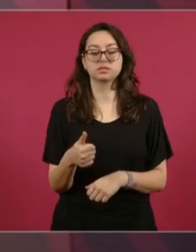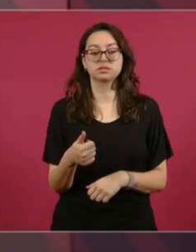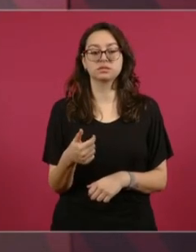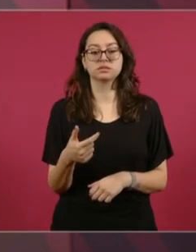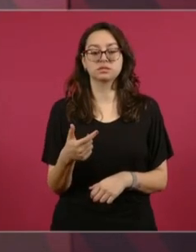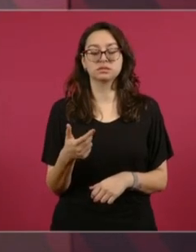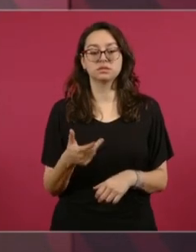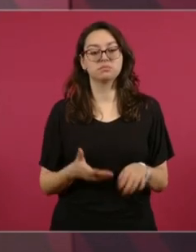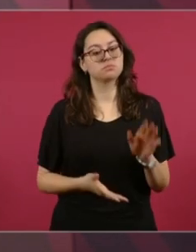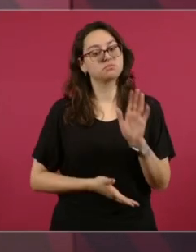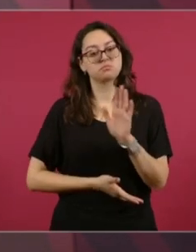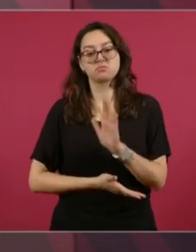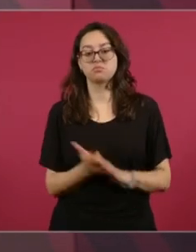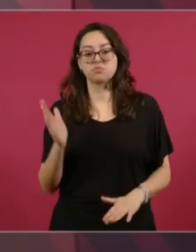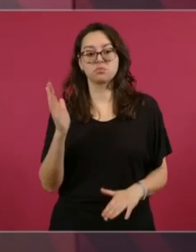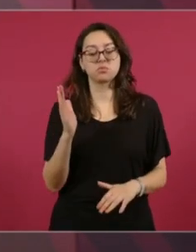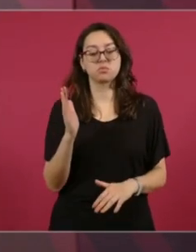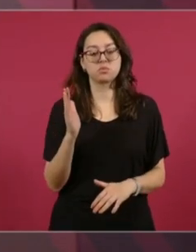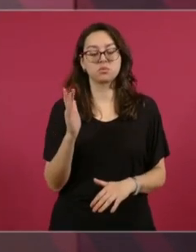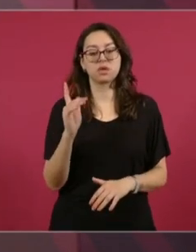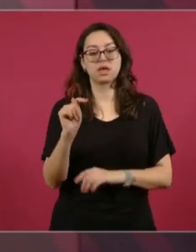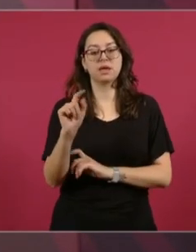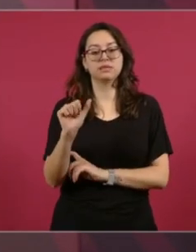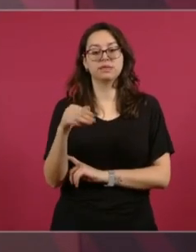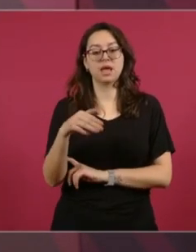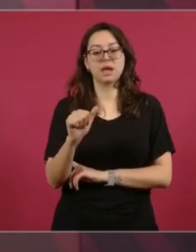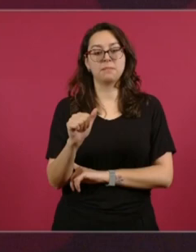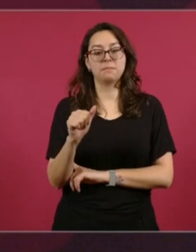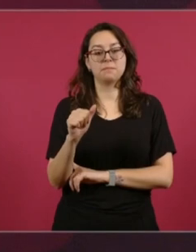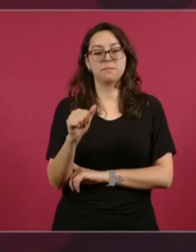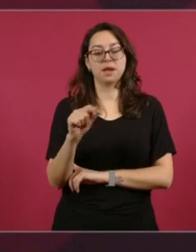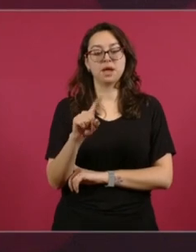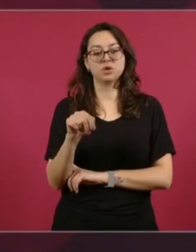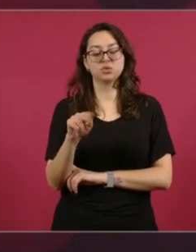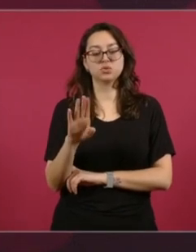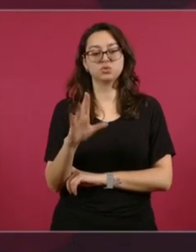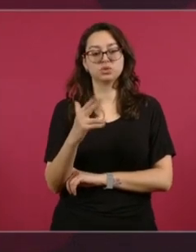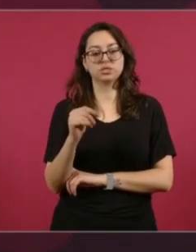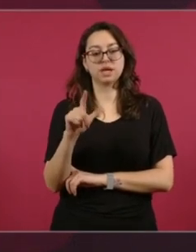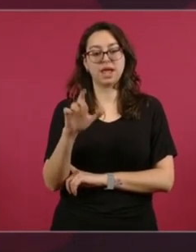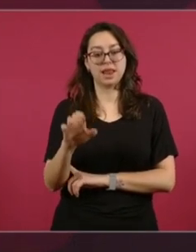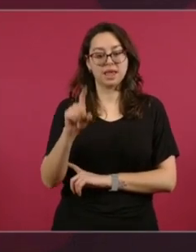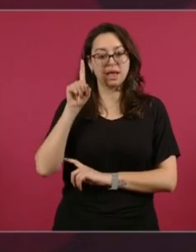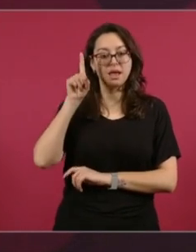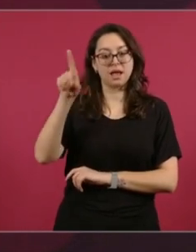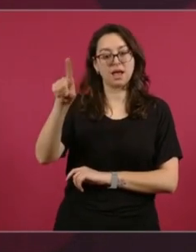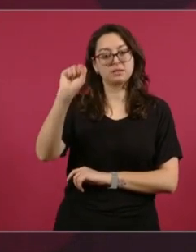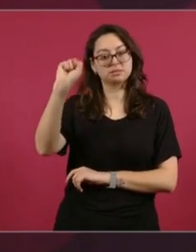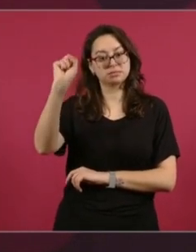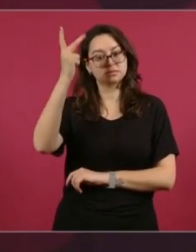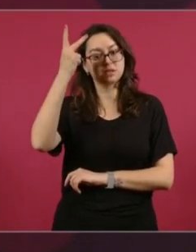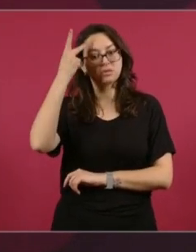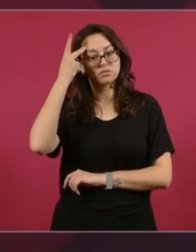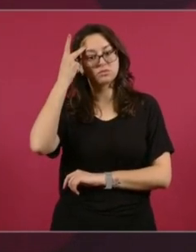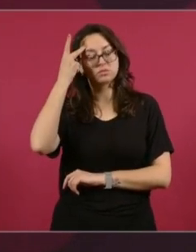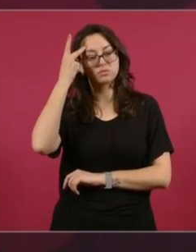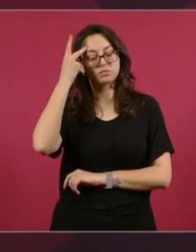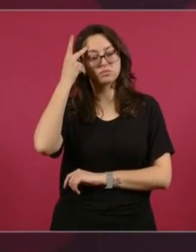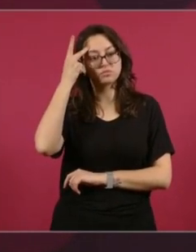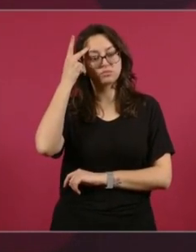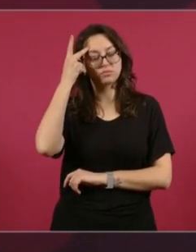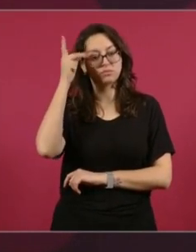porque vamos a estar en Tamazunchale, San Luis Potosí, vamos a una planta